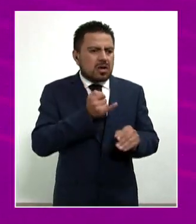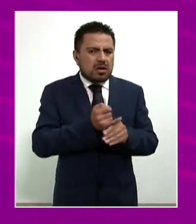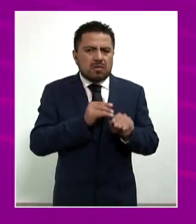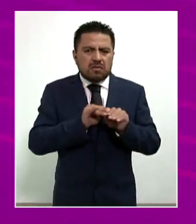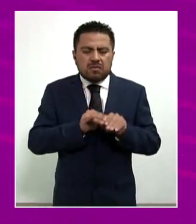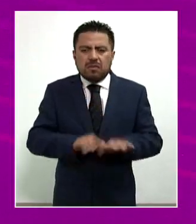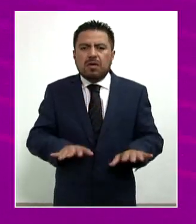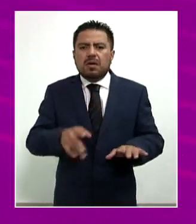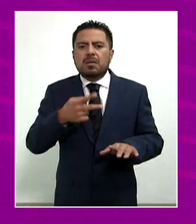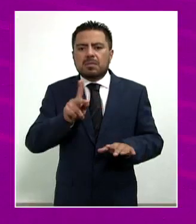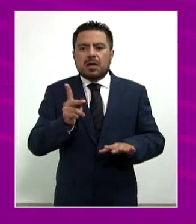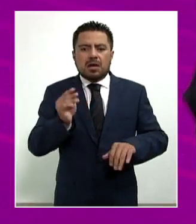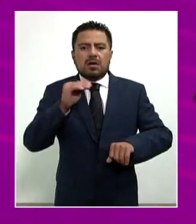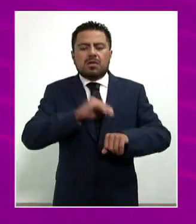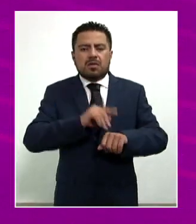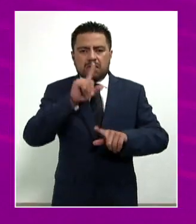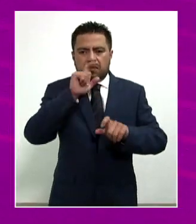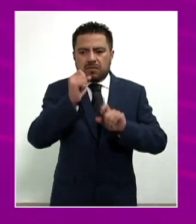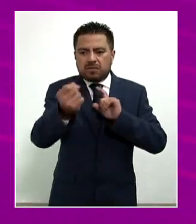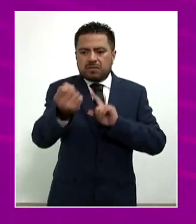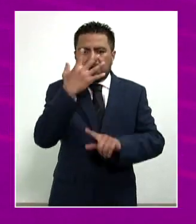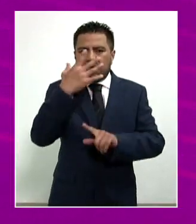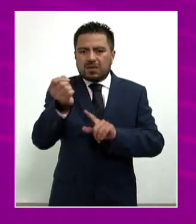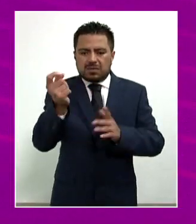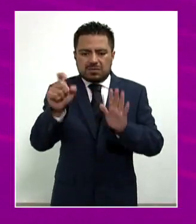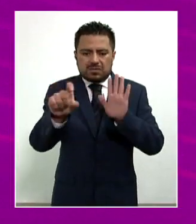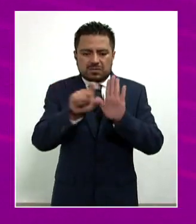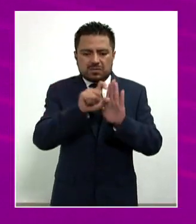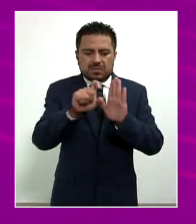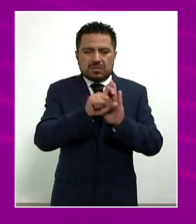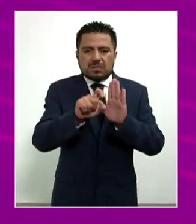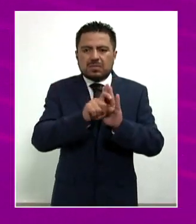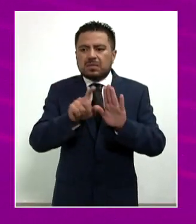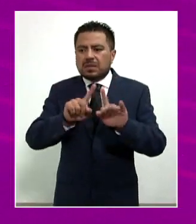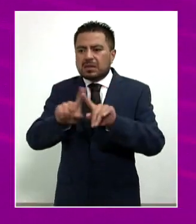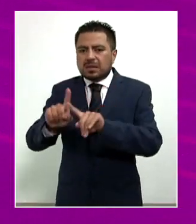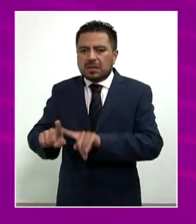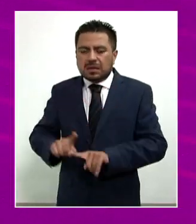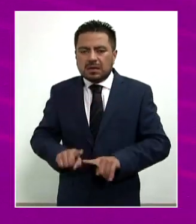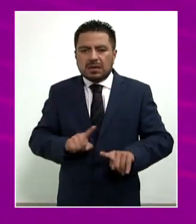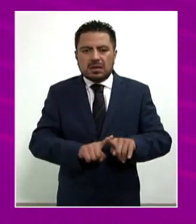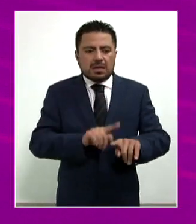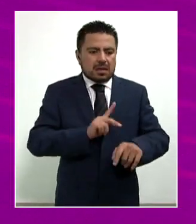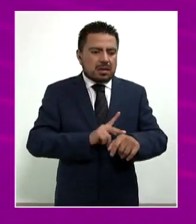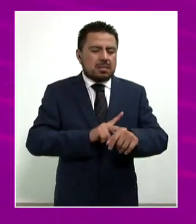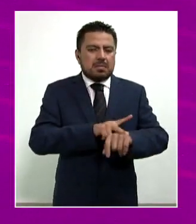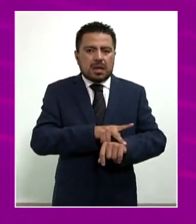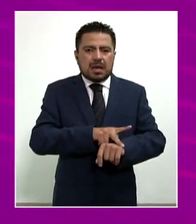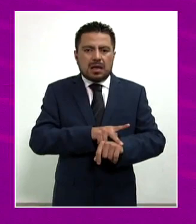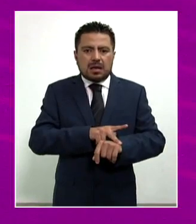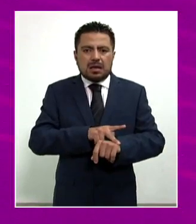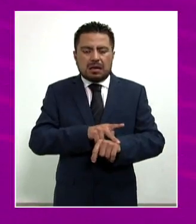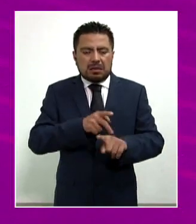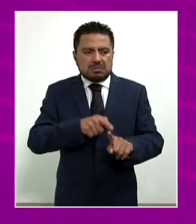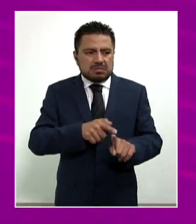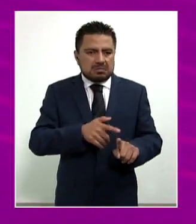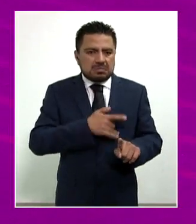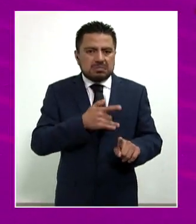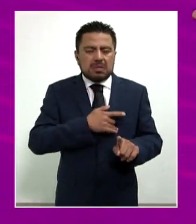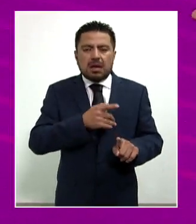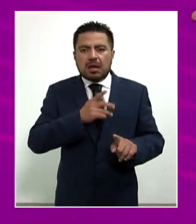información, pero le ponía fotografías de diferente tonalidad de piel y fenotipo.